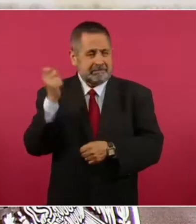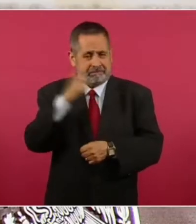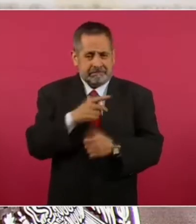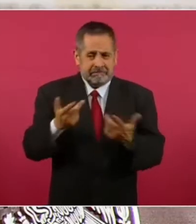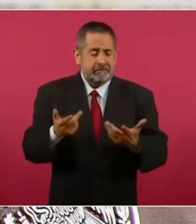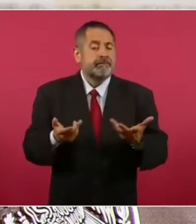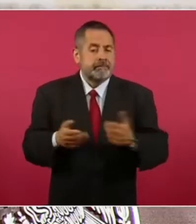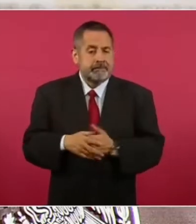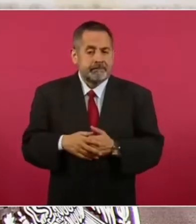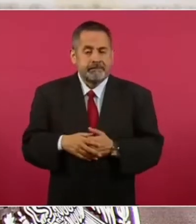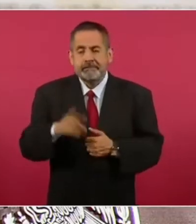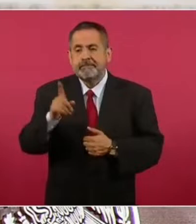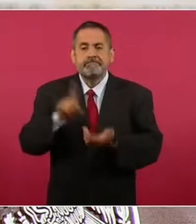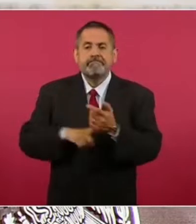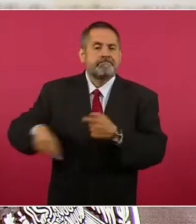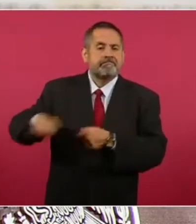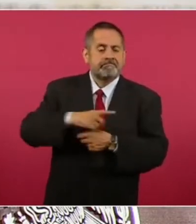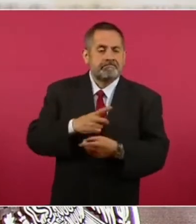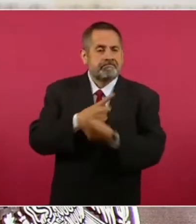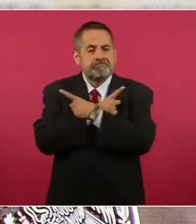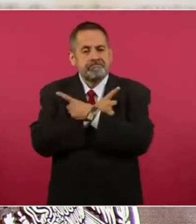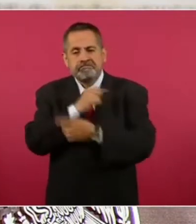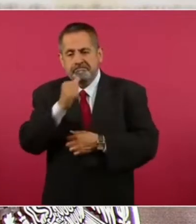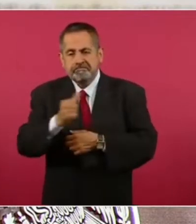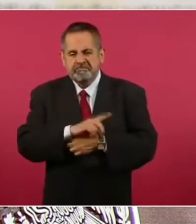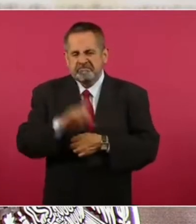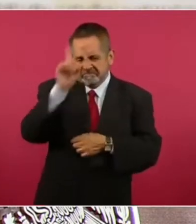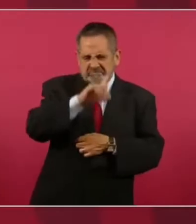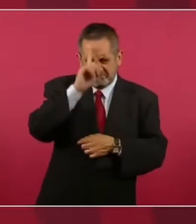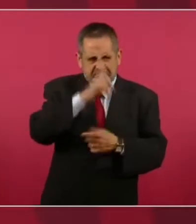y sobre todo con la pérdida de valores,